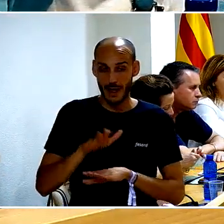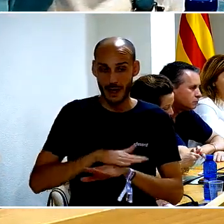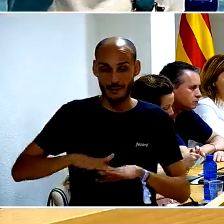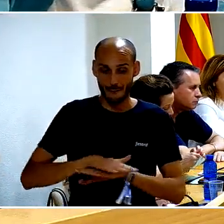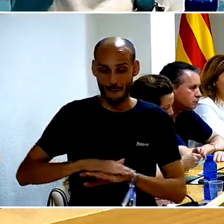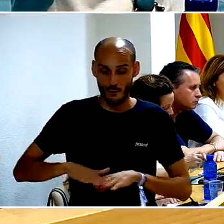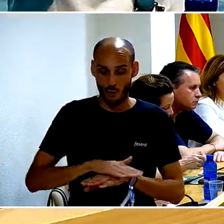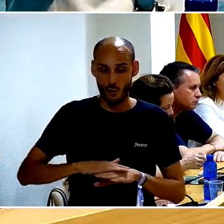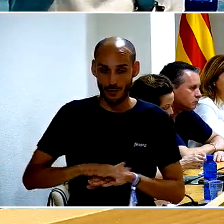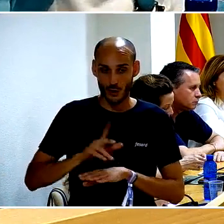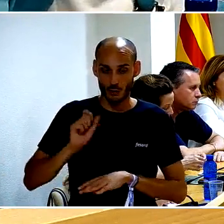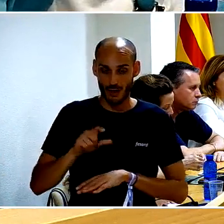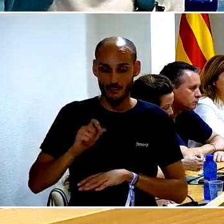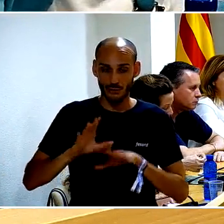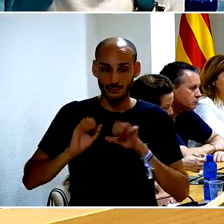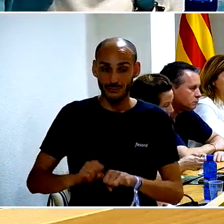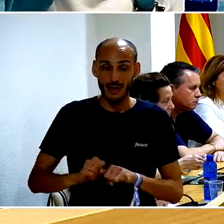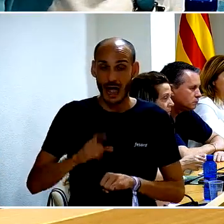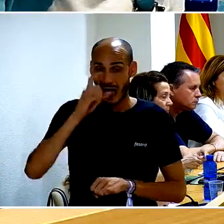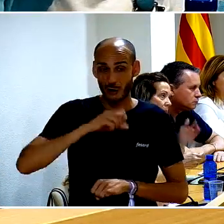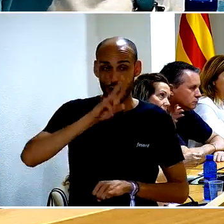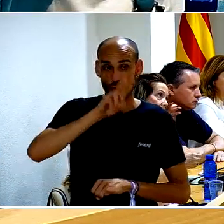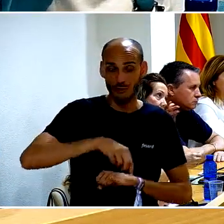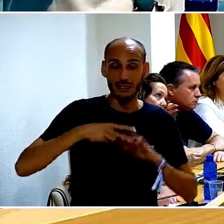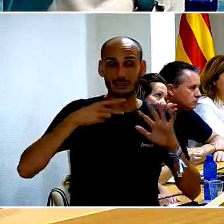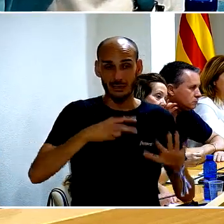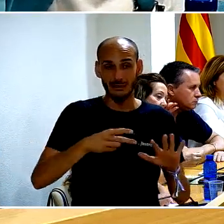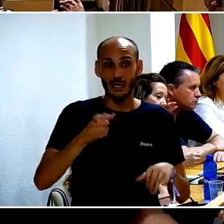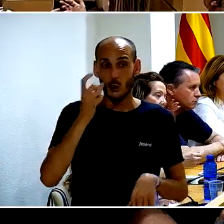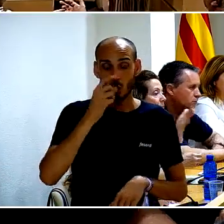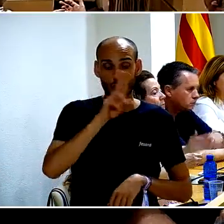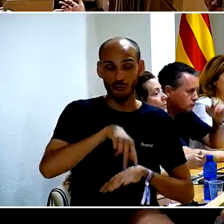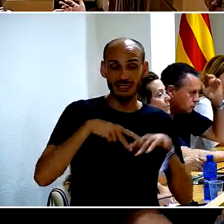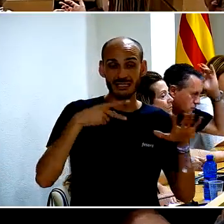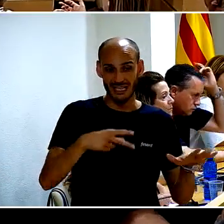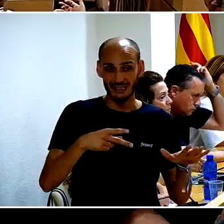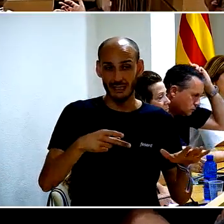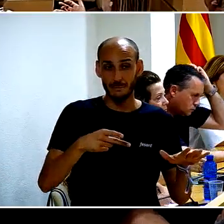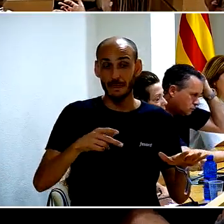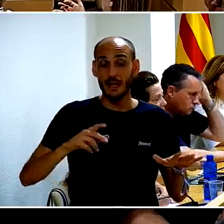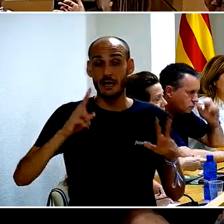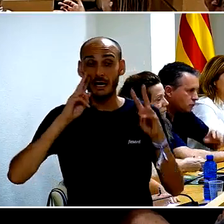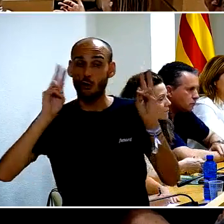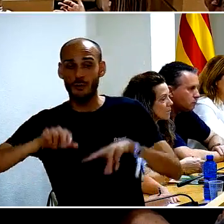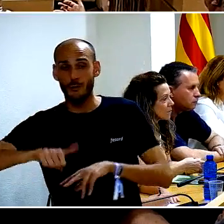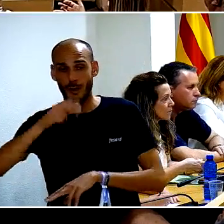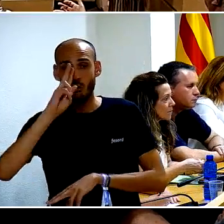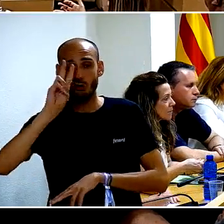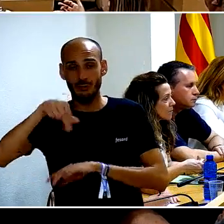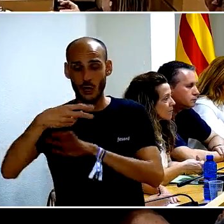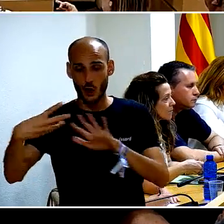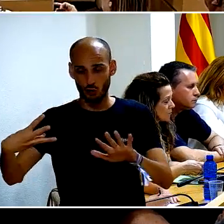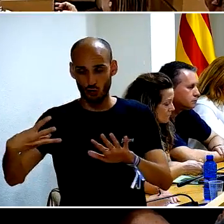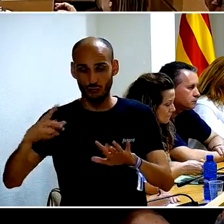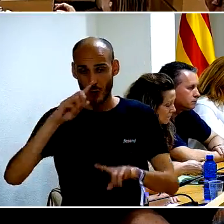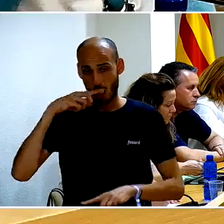aquí al Ayuntamiento fue en el 2007, junio del 2007. Este reconocimiento se aprobó en 2008. Es decir, cuando nosotros llegamos